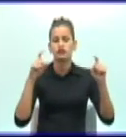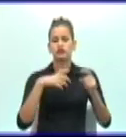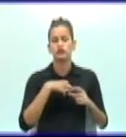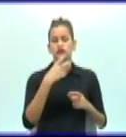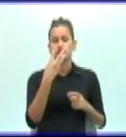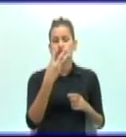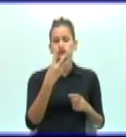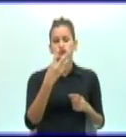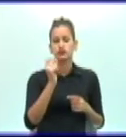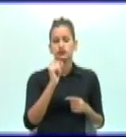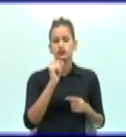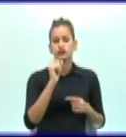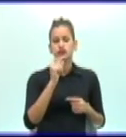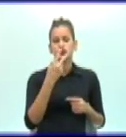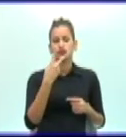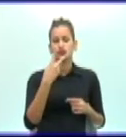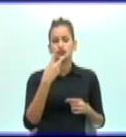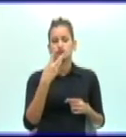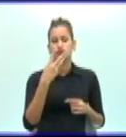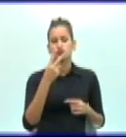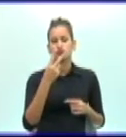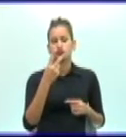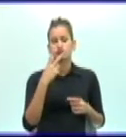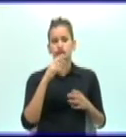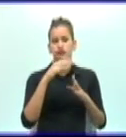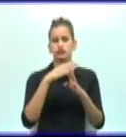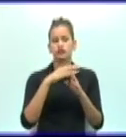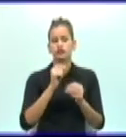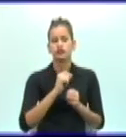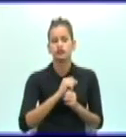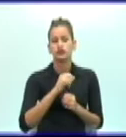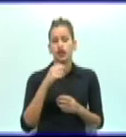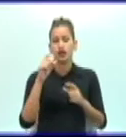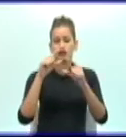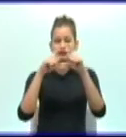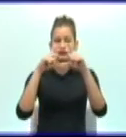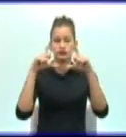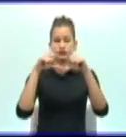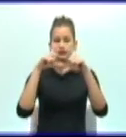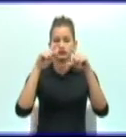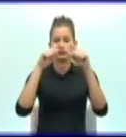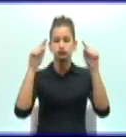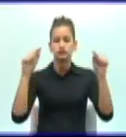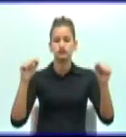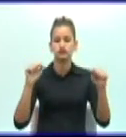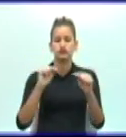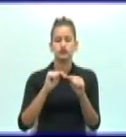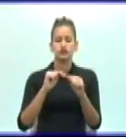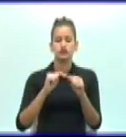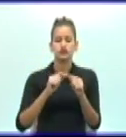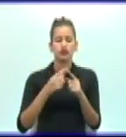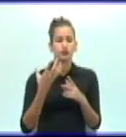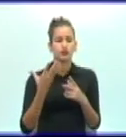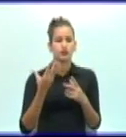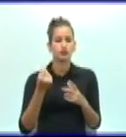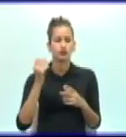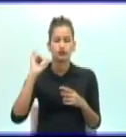cuatro ejes de simetría, mientras la circunferencia tiene infinitos ejes de